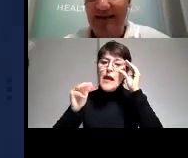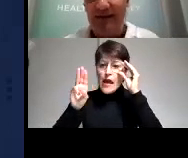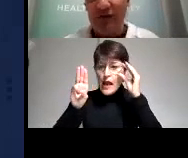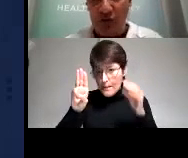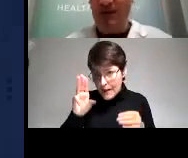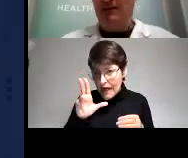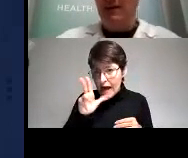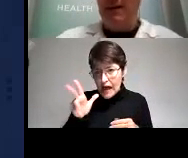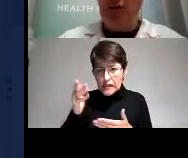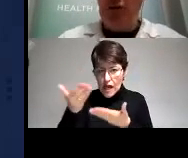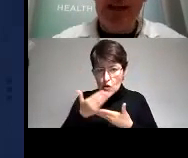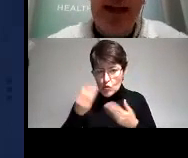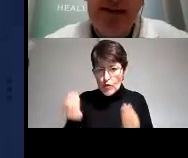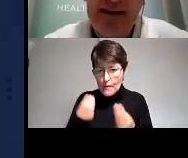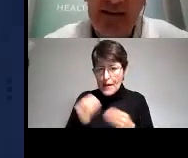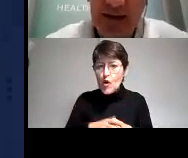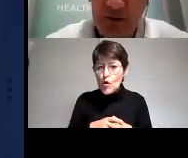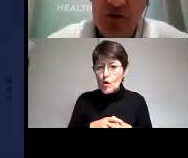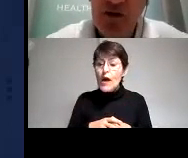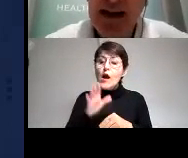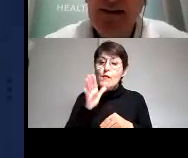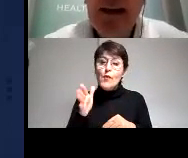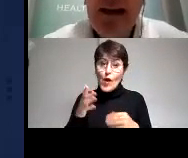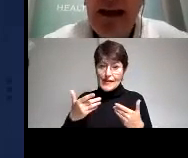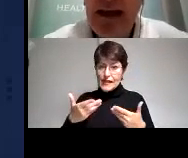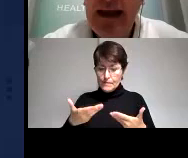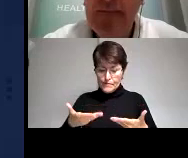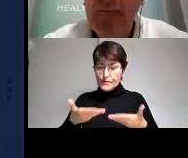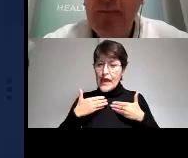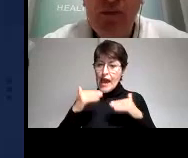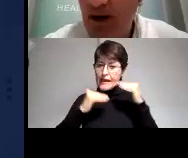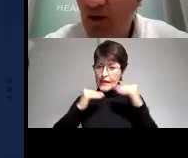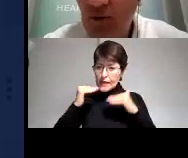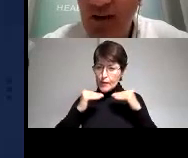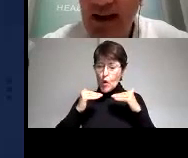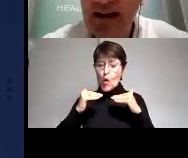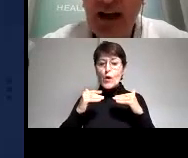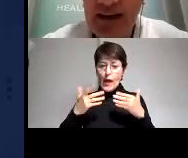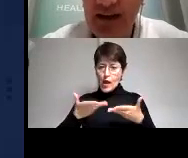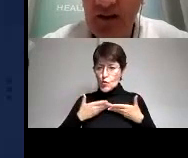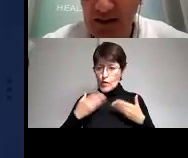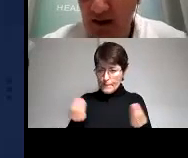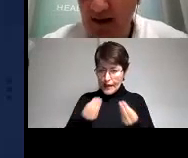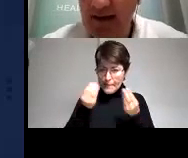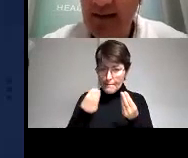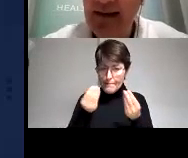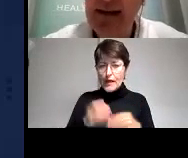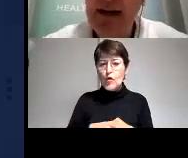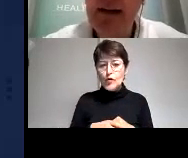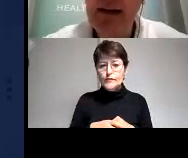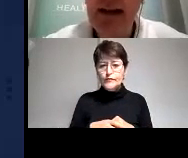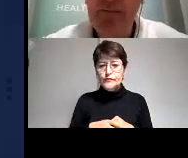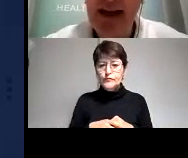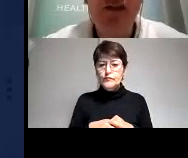que tomen estos minerales de otros lugares, pues el ProBalance nos podría ir de maravilla en ese sentido, a intentar